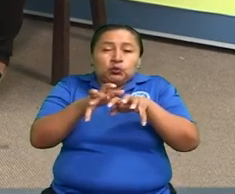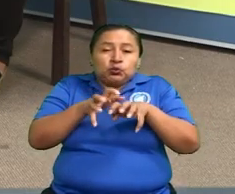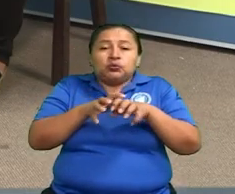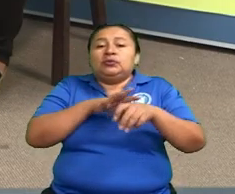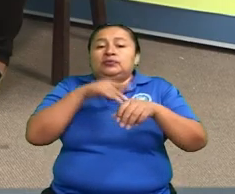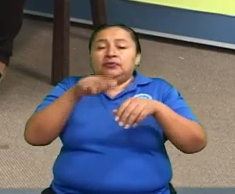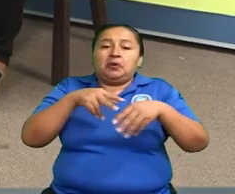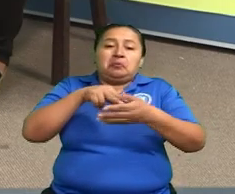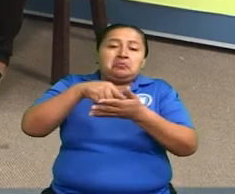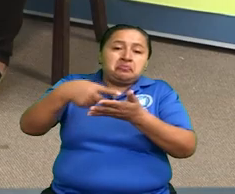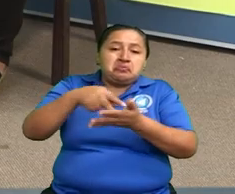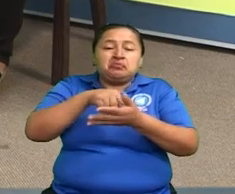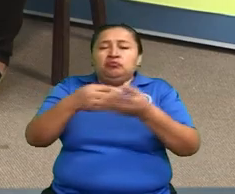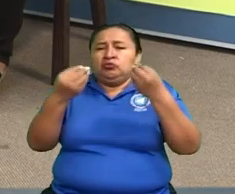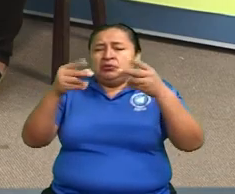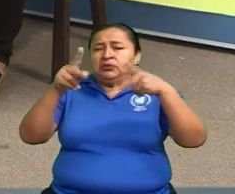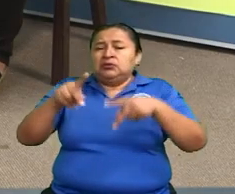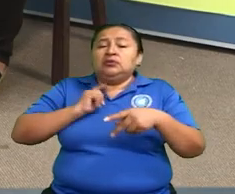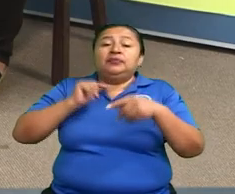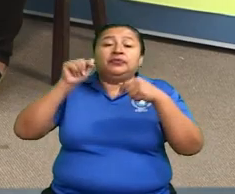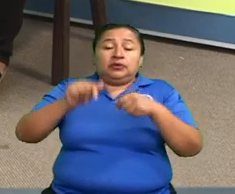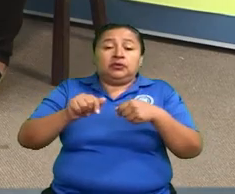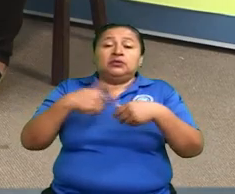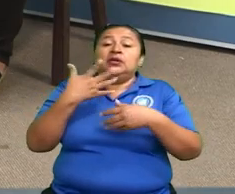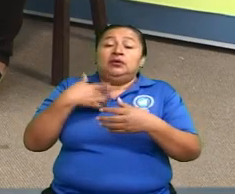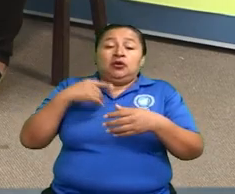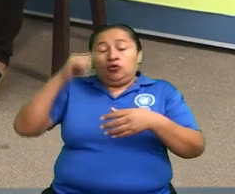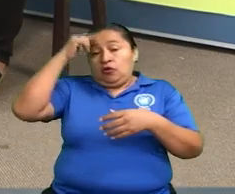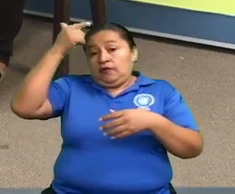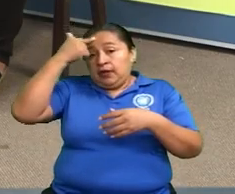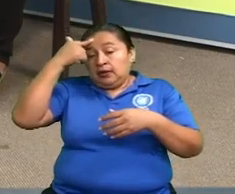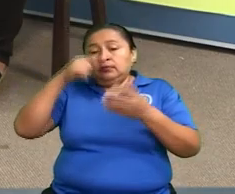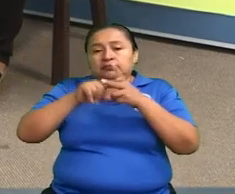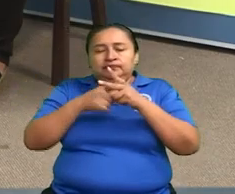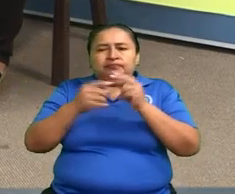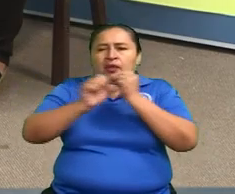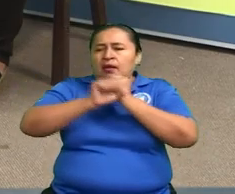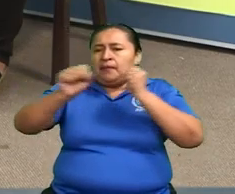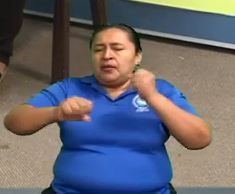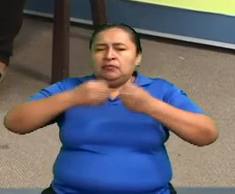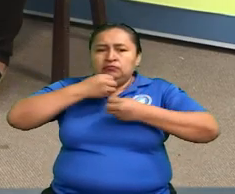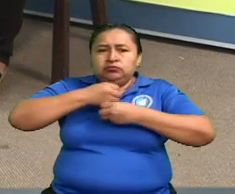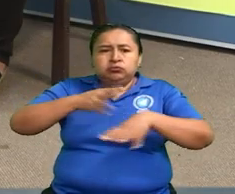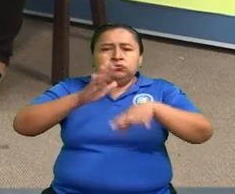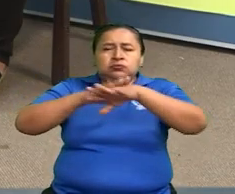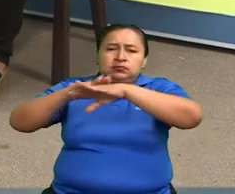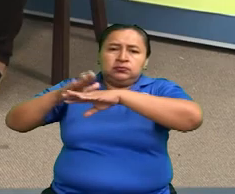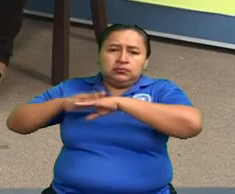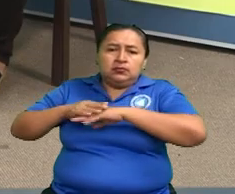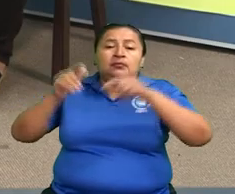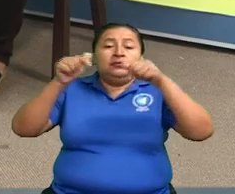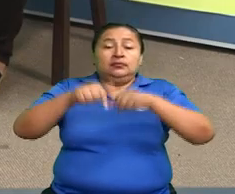gobierno, como Ministerio de Salud, se implementaron lo que eran las campañas. De tal manera